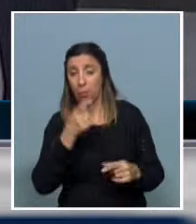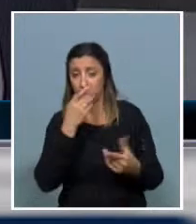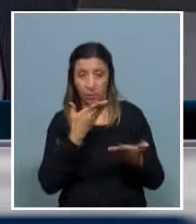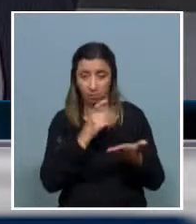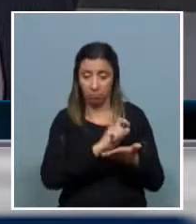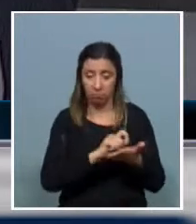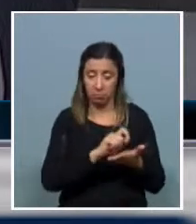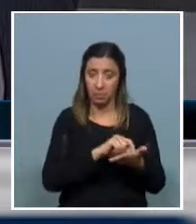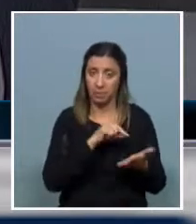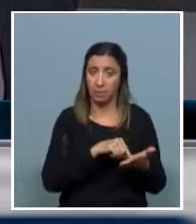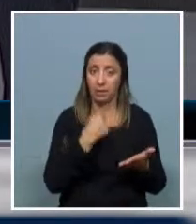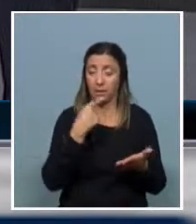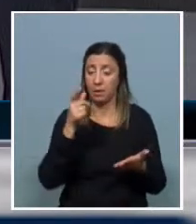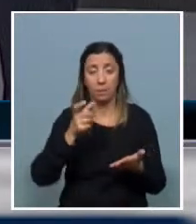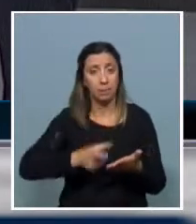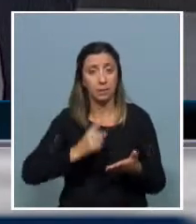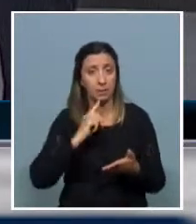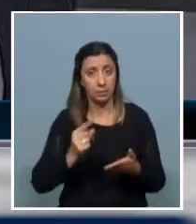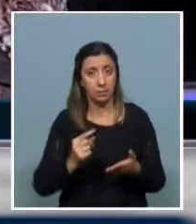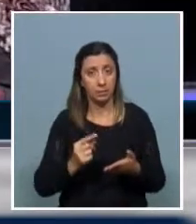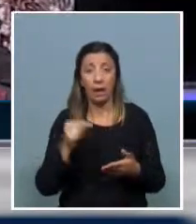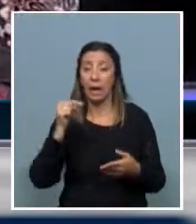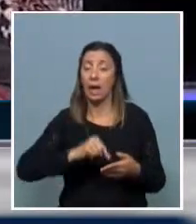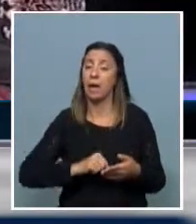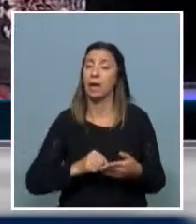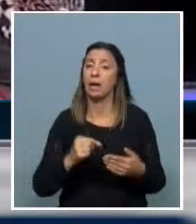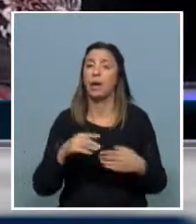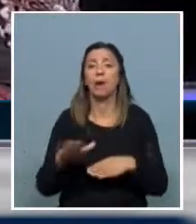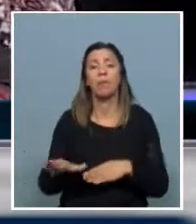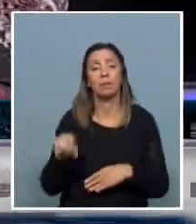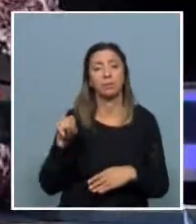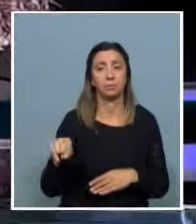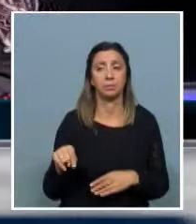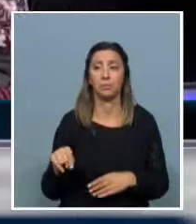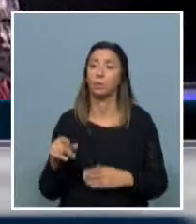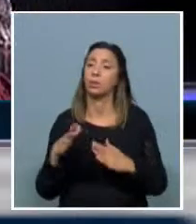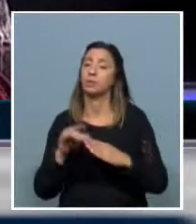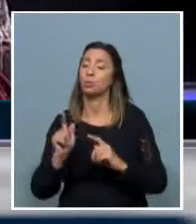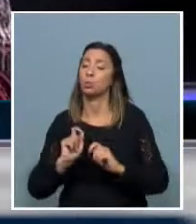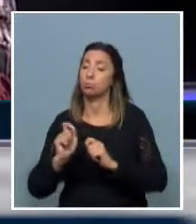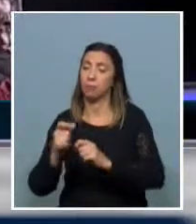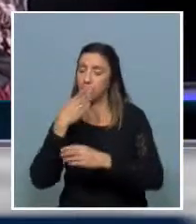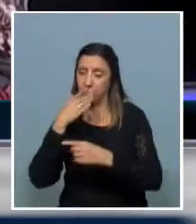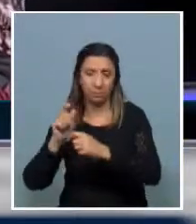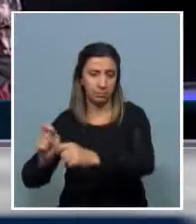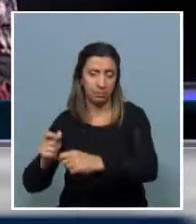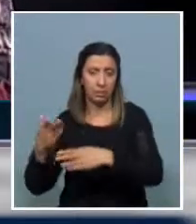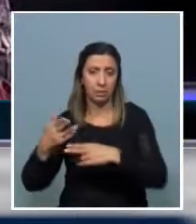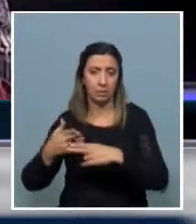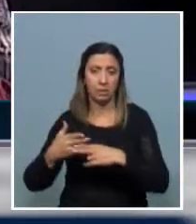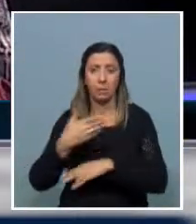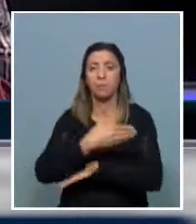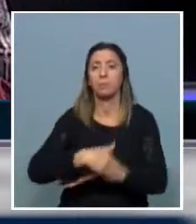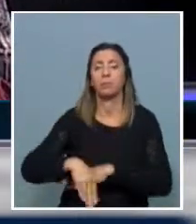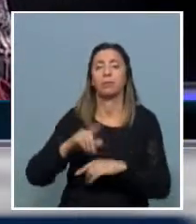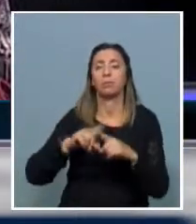papelito en el que a esa gente le decían, acá vamos a hacer el barrio, y acá va a estar tu casa, y tu casa es manzana